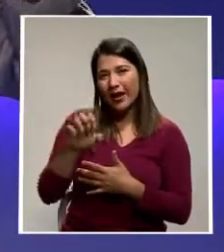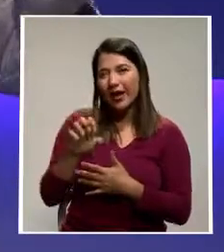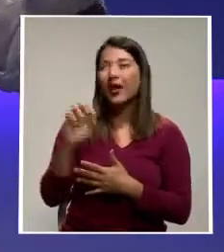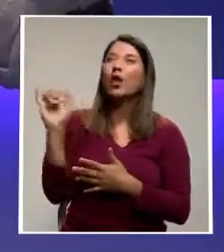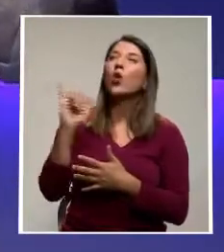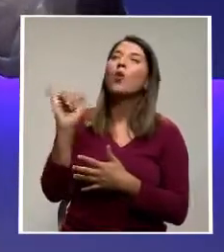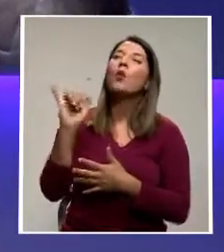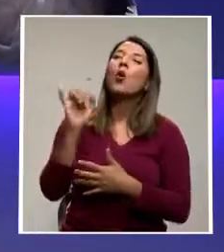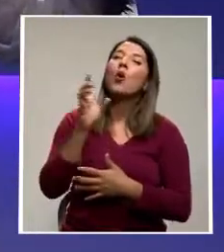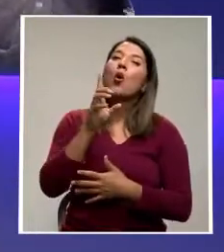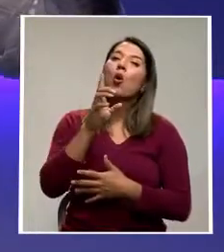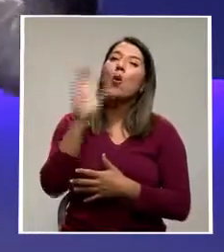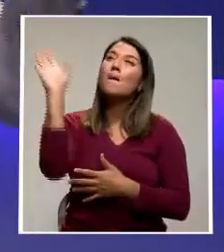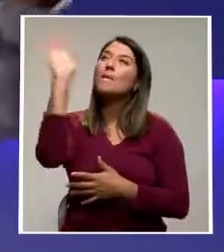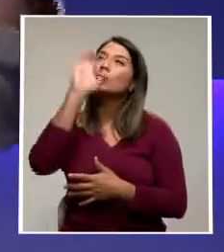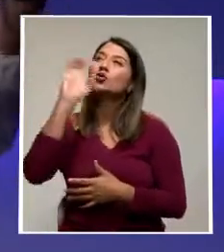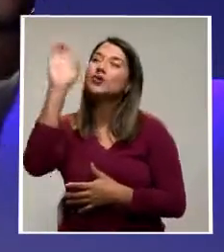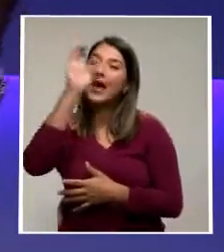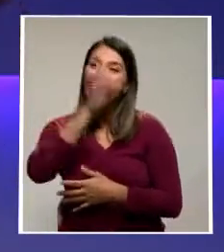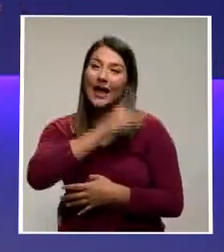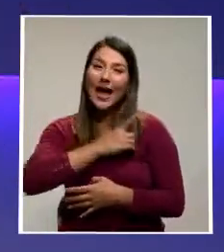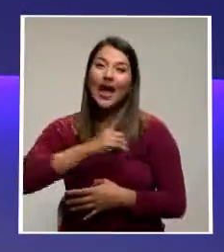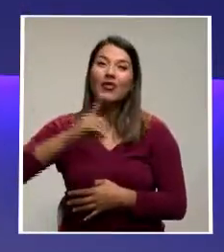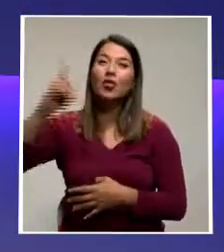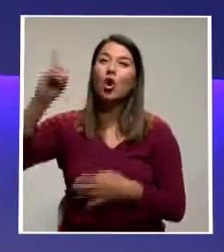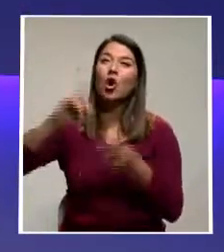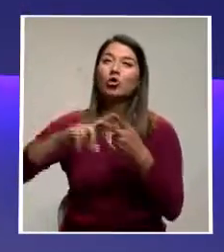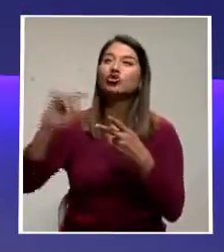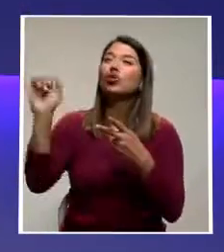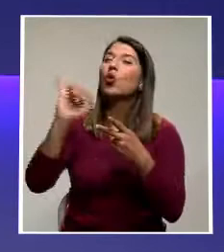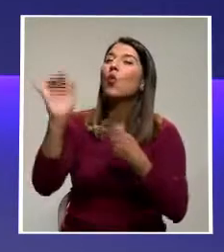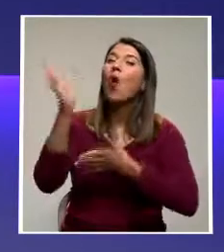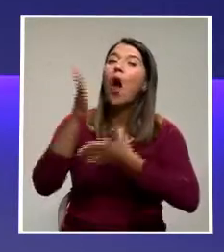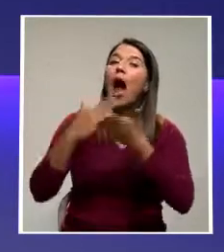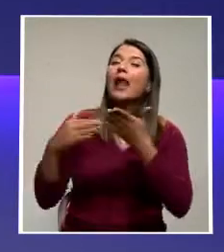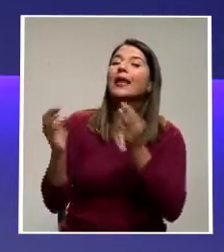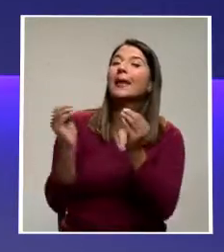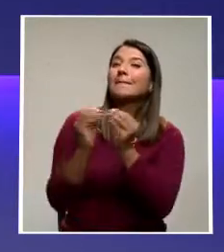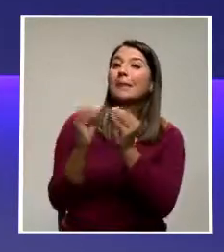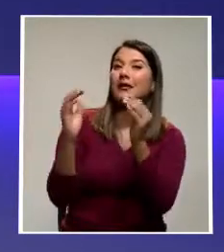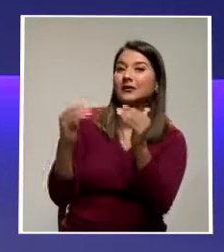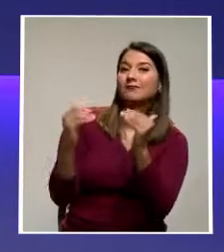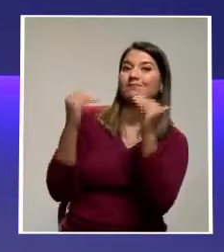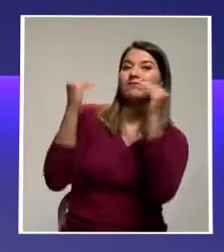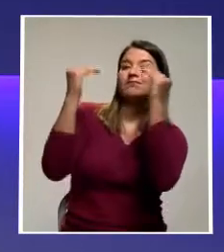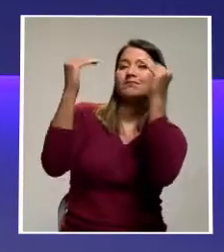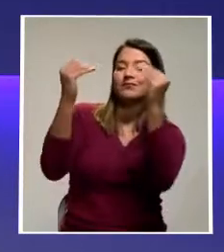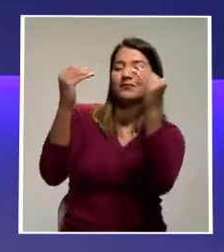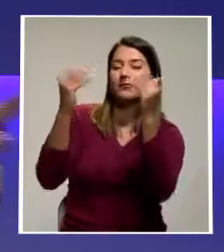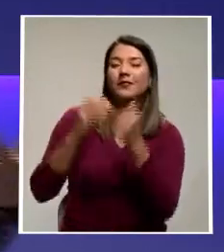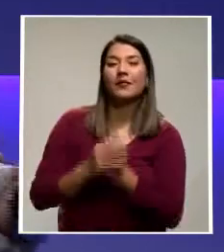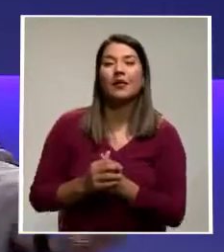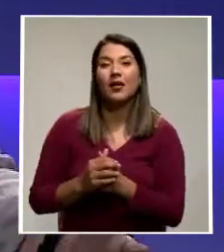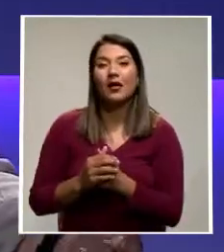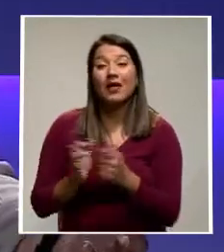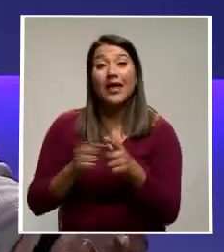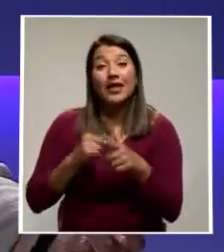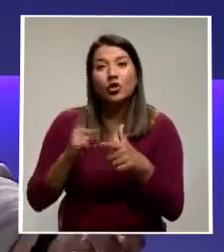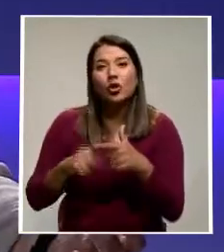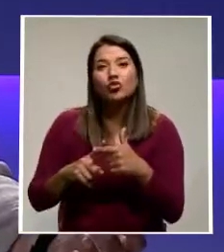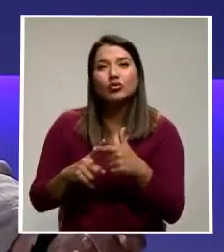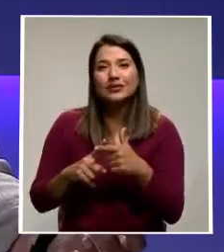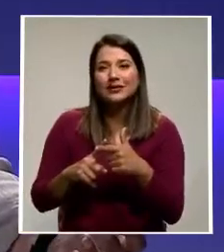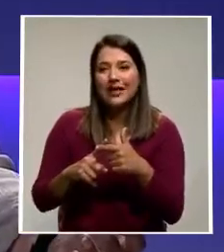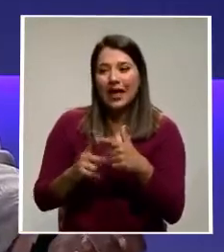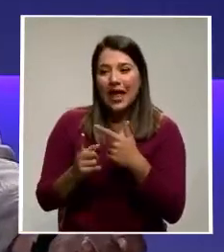diosa, una energía suprema, ¿verdad? Entonces, el lenguaje es una